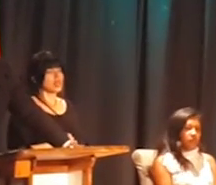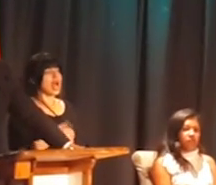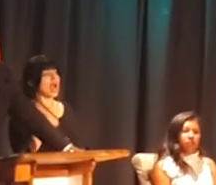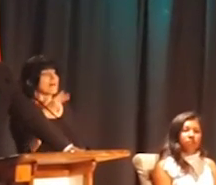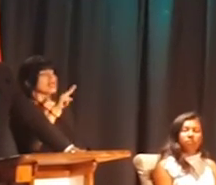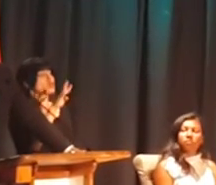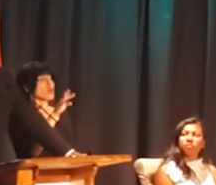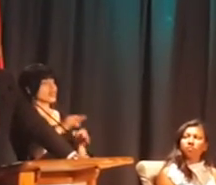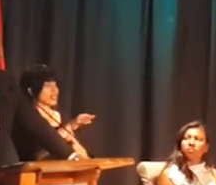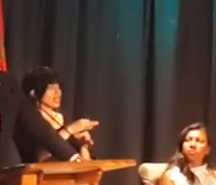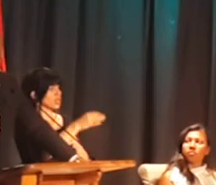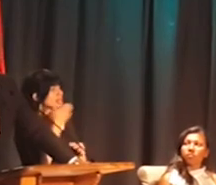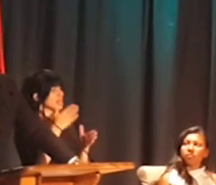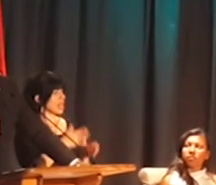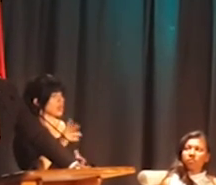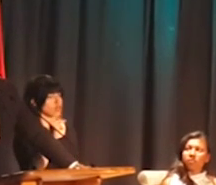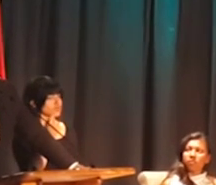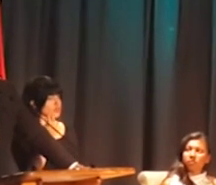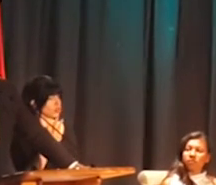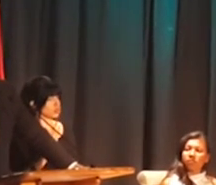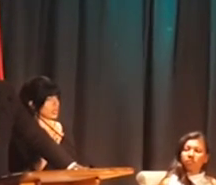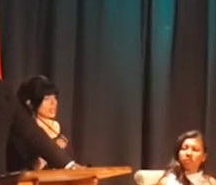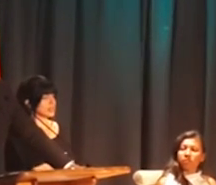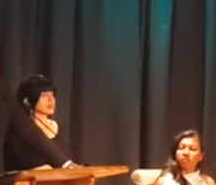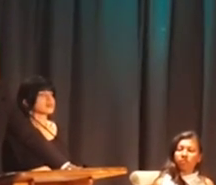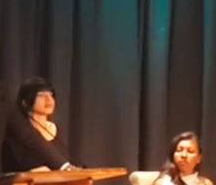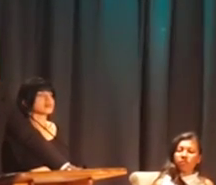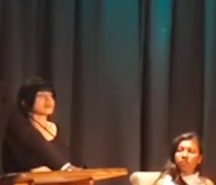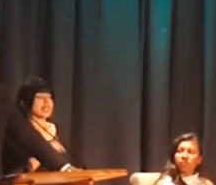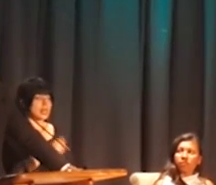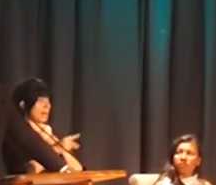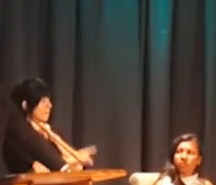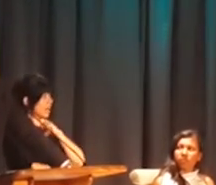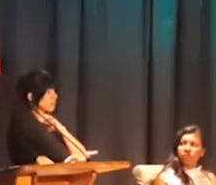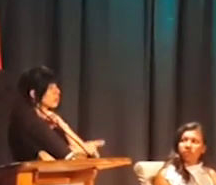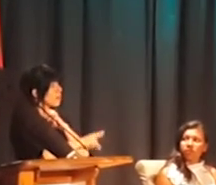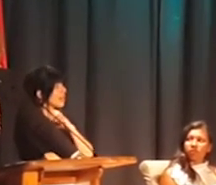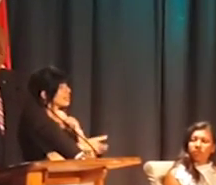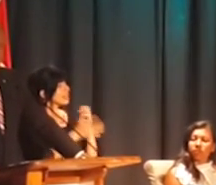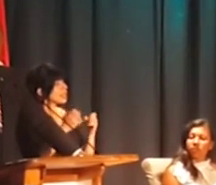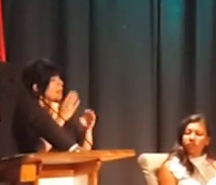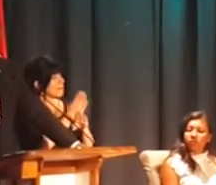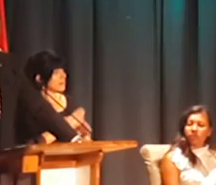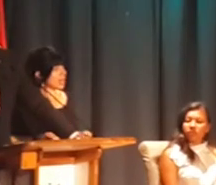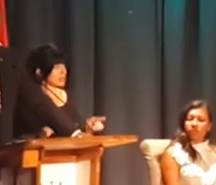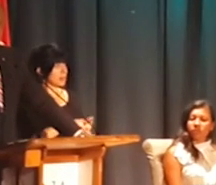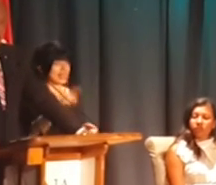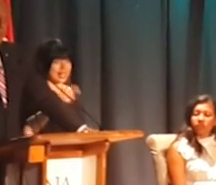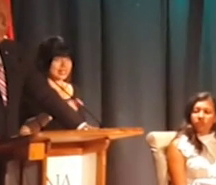Hay 24 territorios indígenas, no solamente 2 o 3. Y este país, que es un país que quiere la paz y la